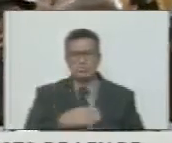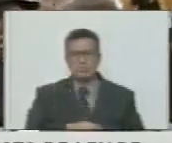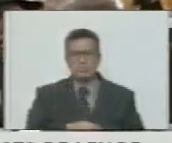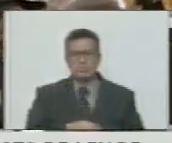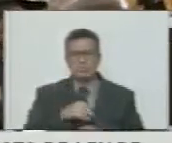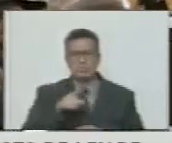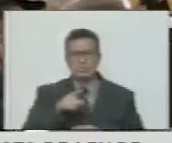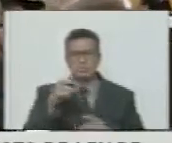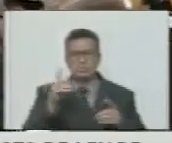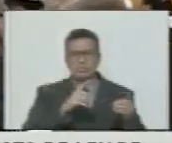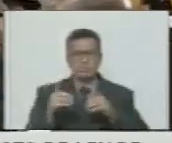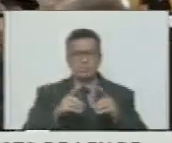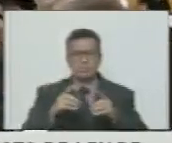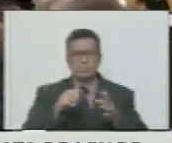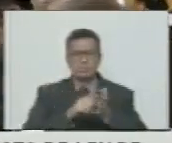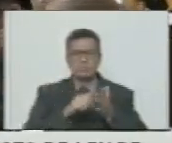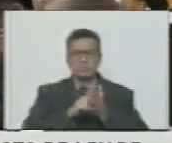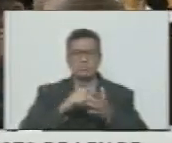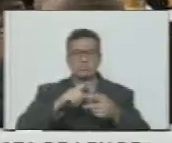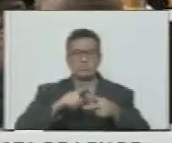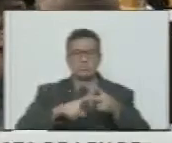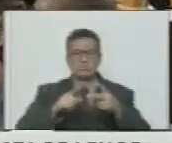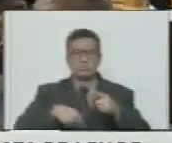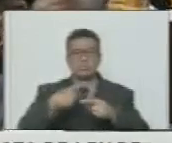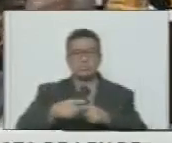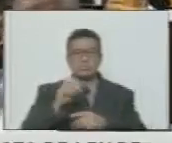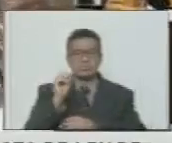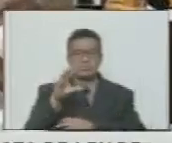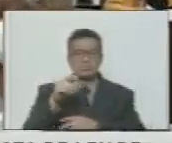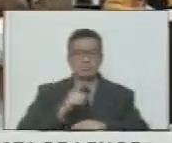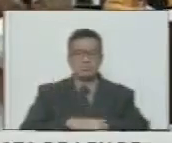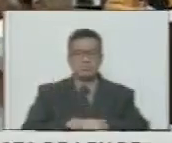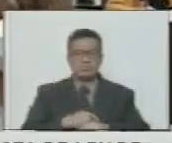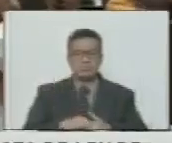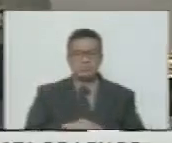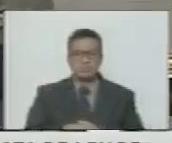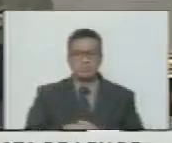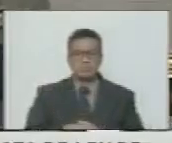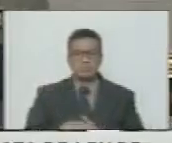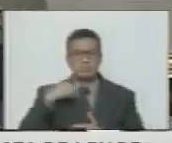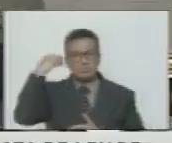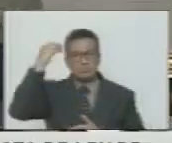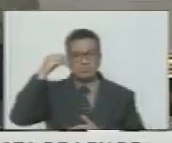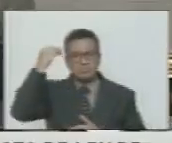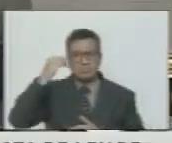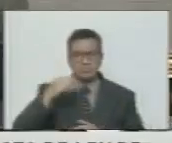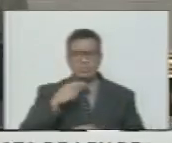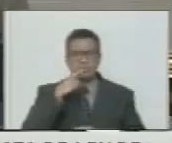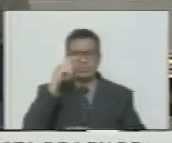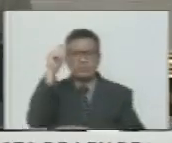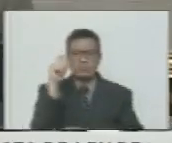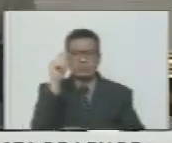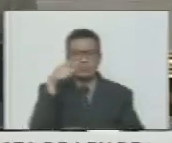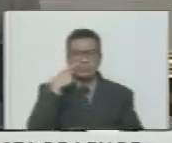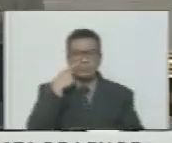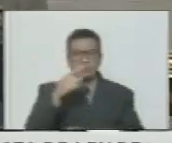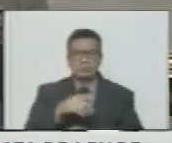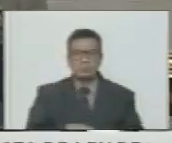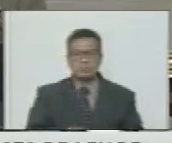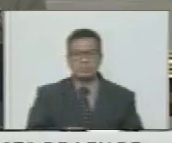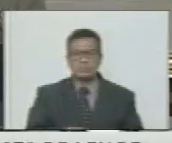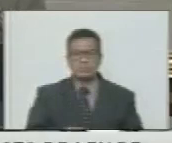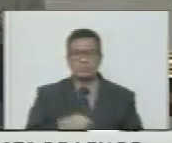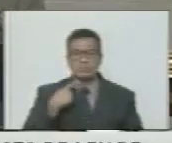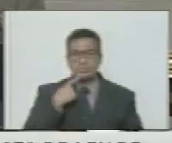el diferimiento de la discusión de la ley para la próxima sesión. En consideración de las honorables diputadas y